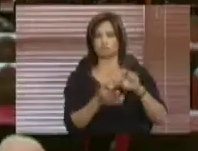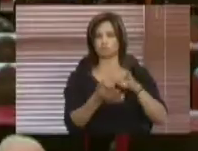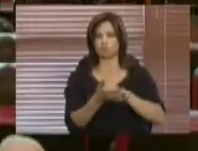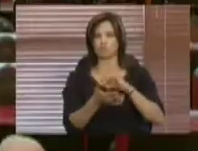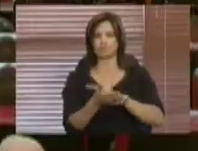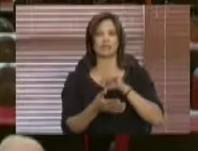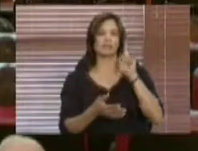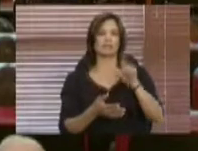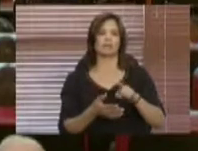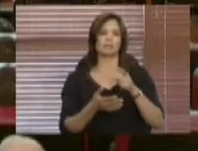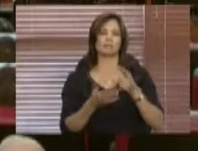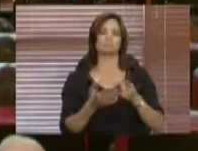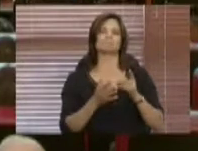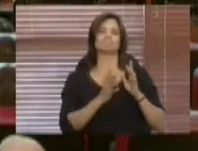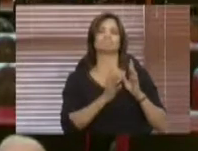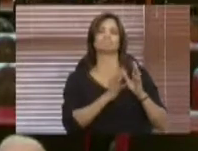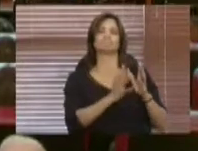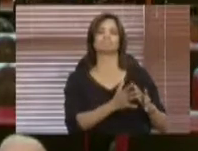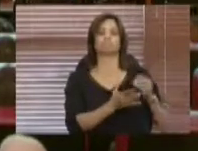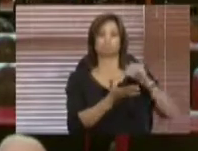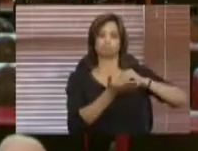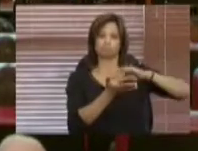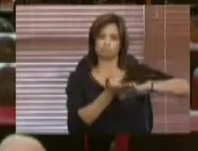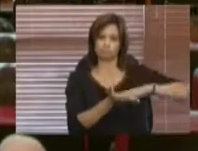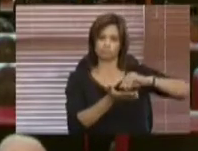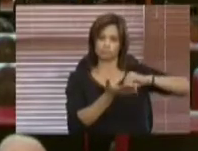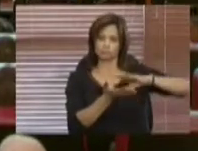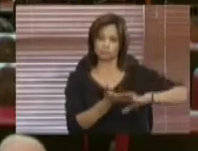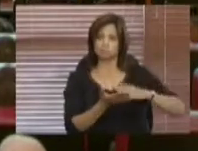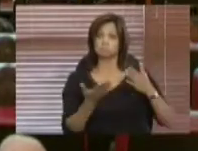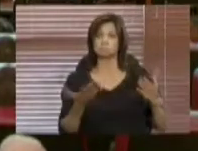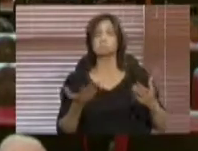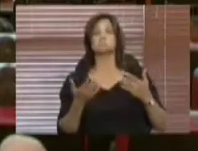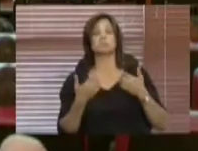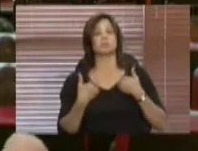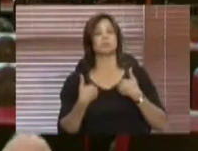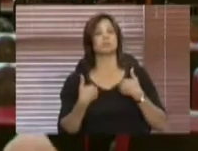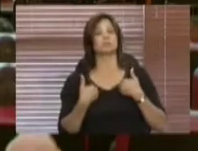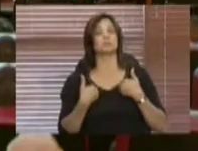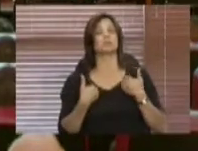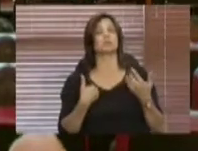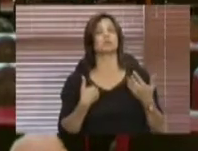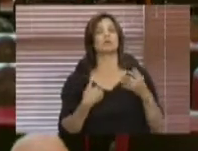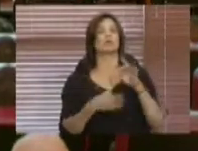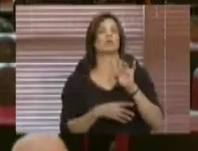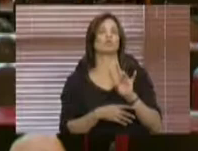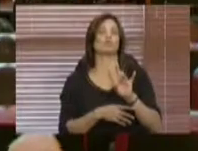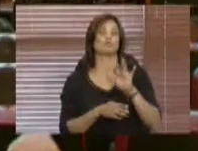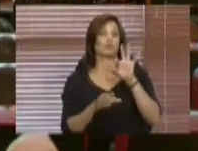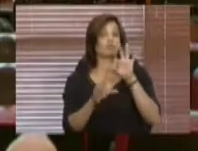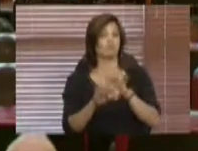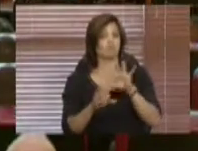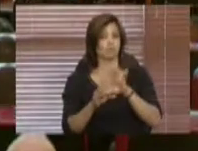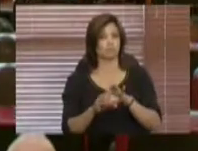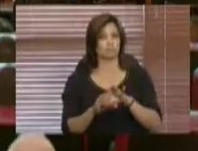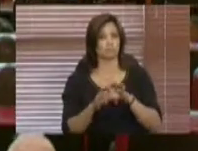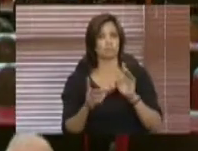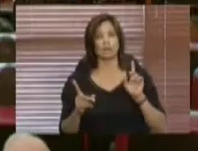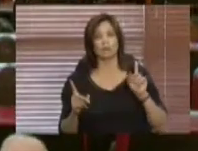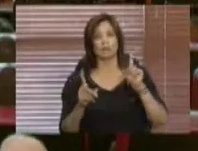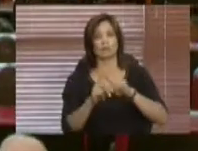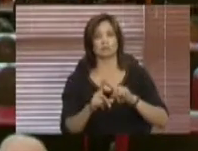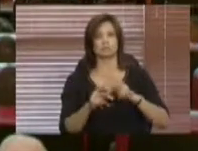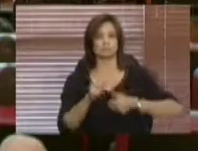ser reasentados en la agenda, habiendo obtenido solo hasta 8 votos hasta lograr